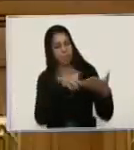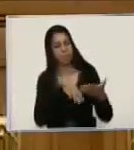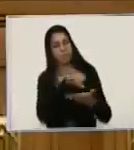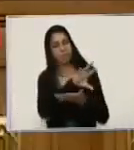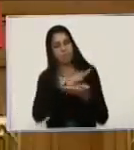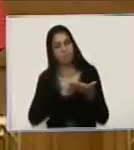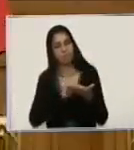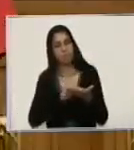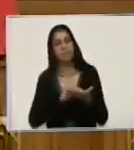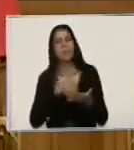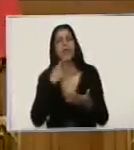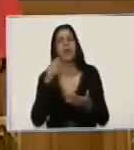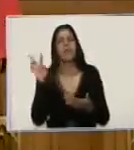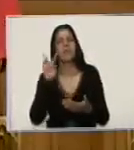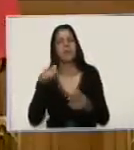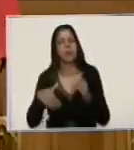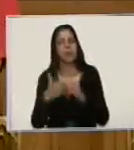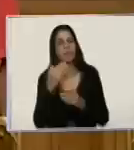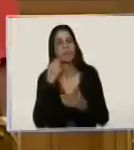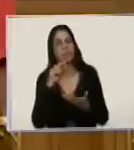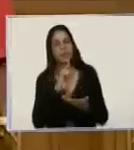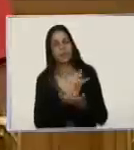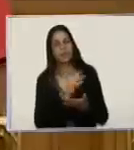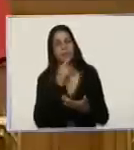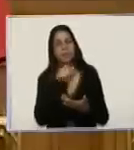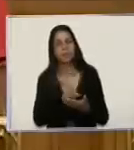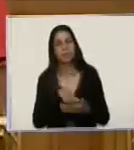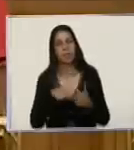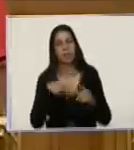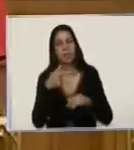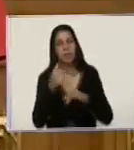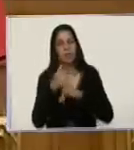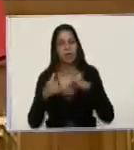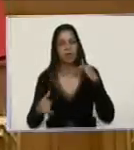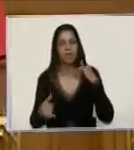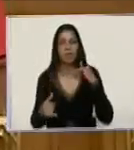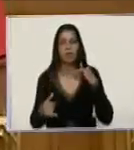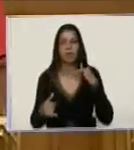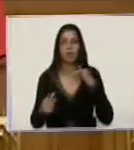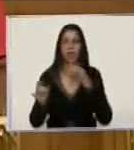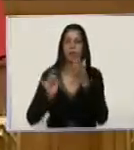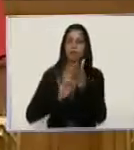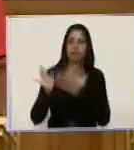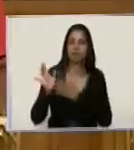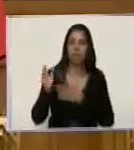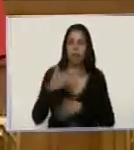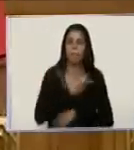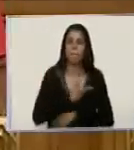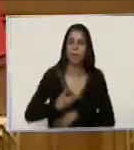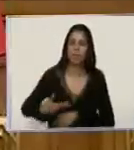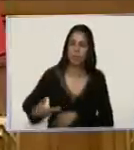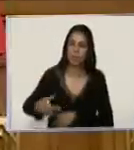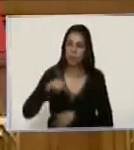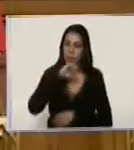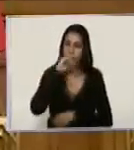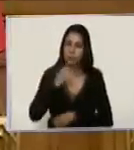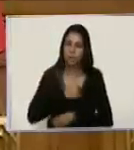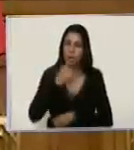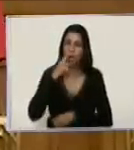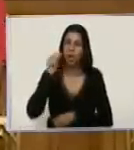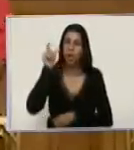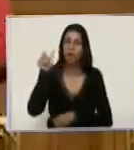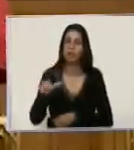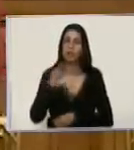venezolano. Eso terminó en el derrocamiento de Mossadegh, un presidente nacionalista, en el año